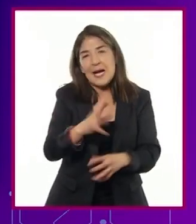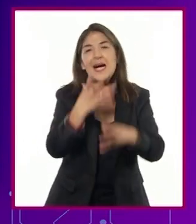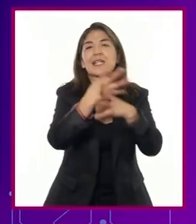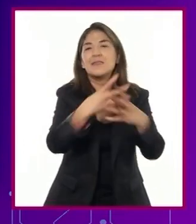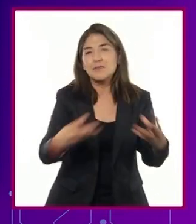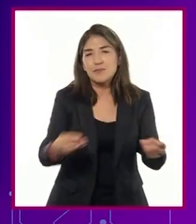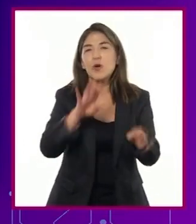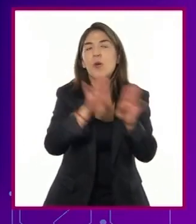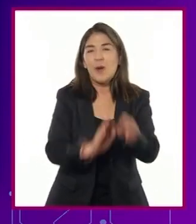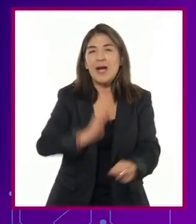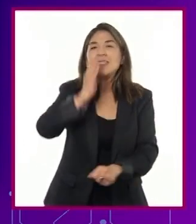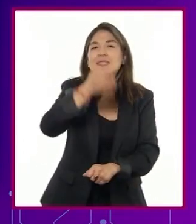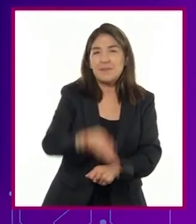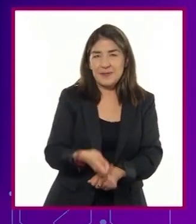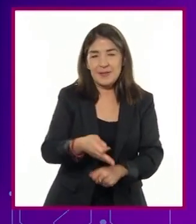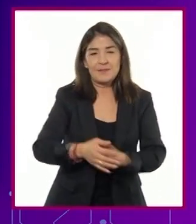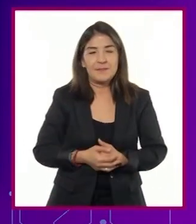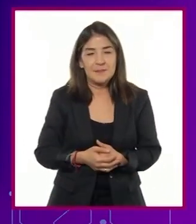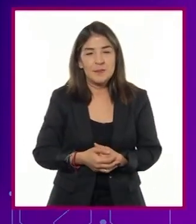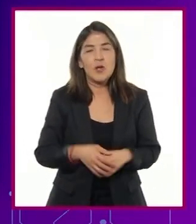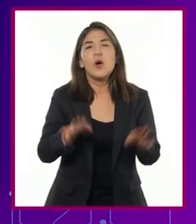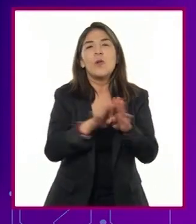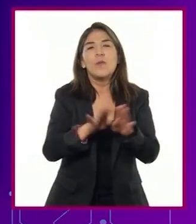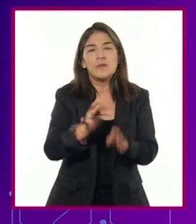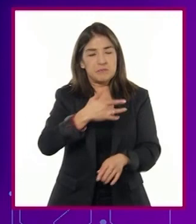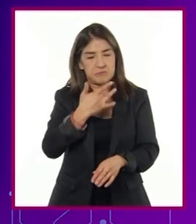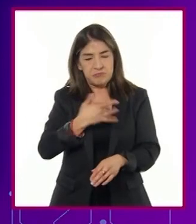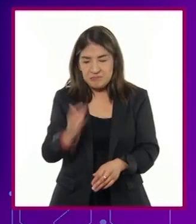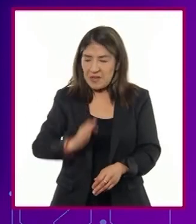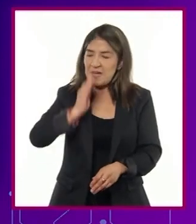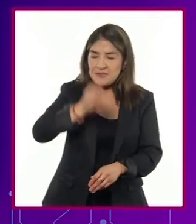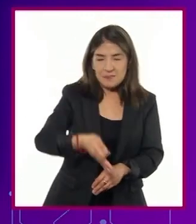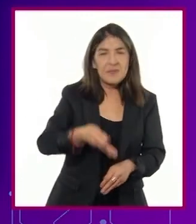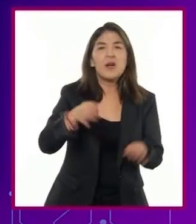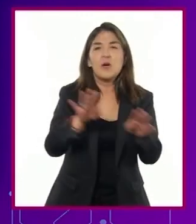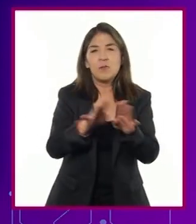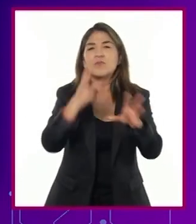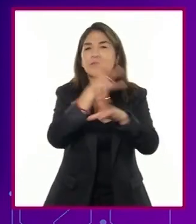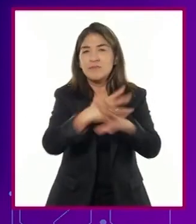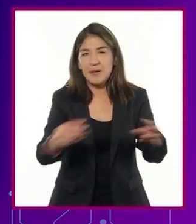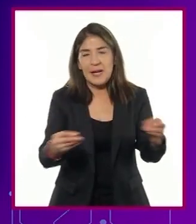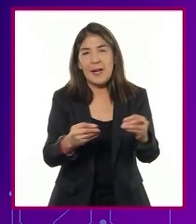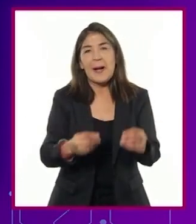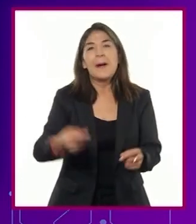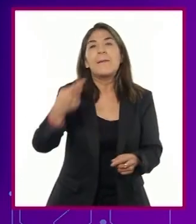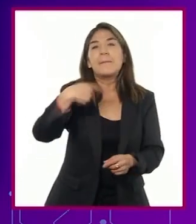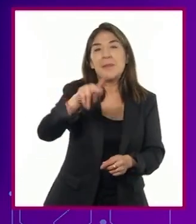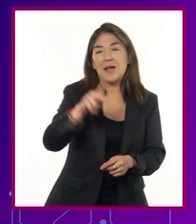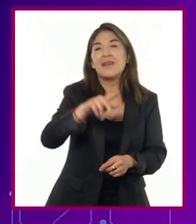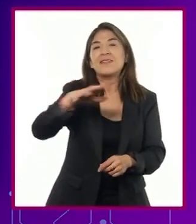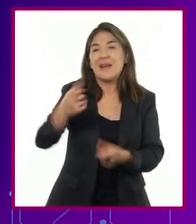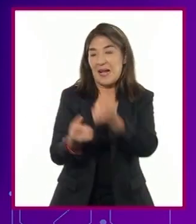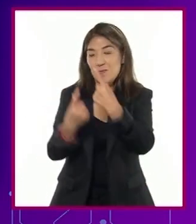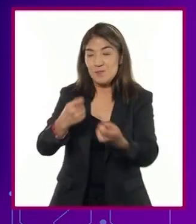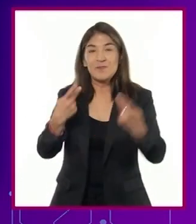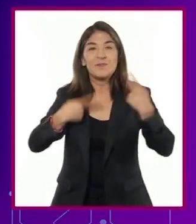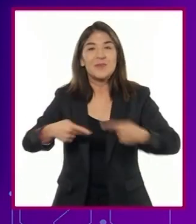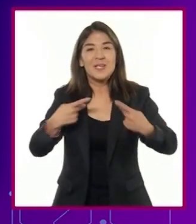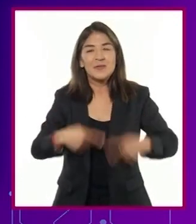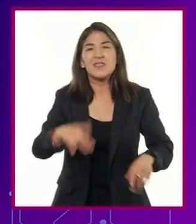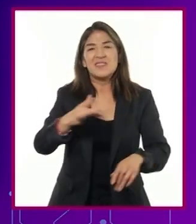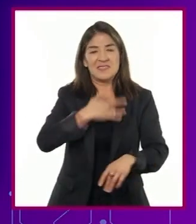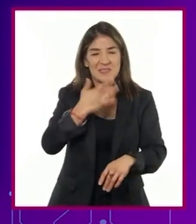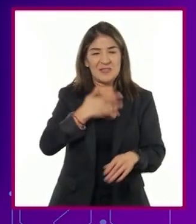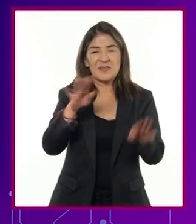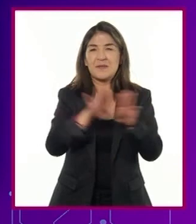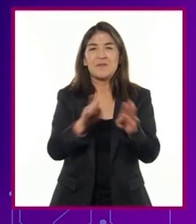2. Tener la disposición para resolverlo. Parece obvio, pero puede suceder que las y los involucrados o